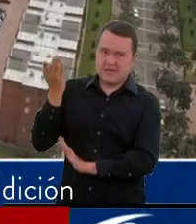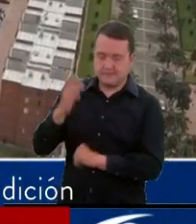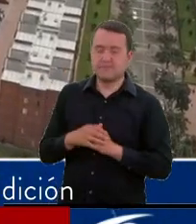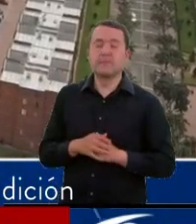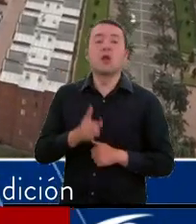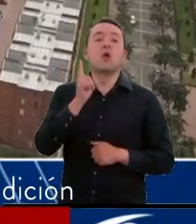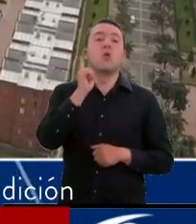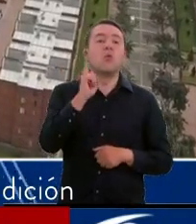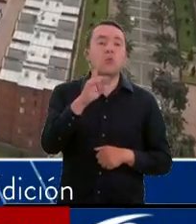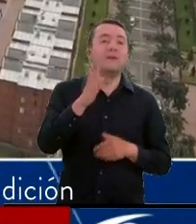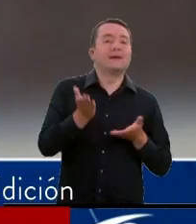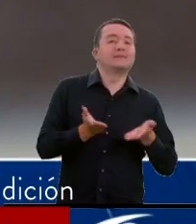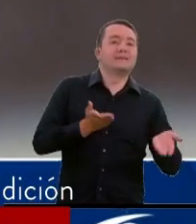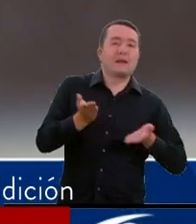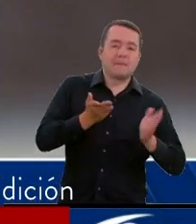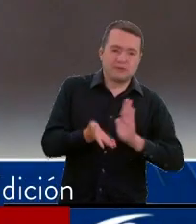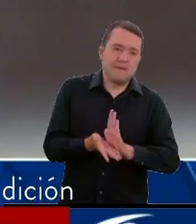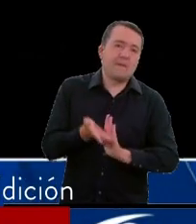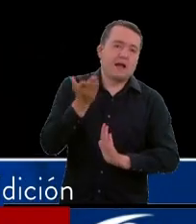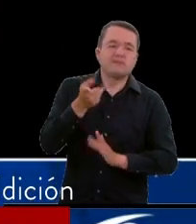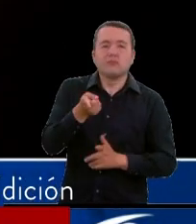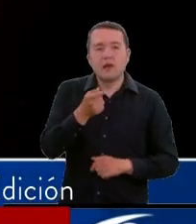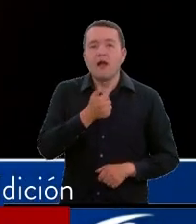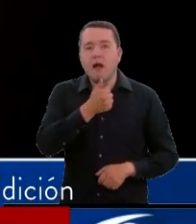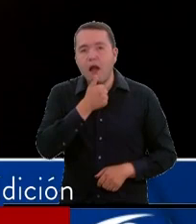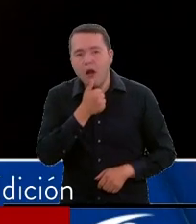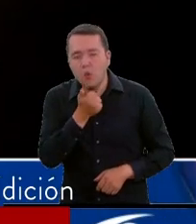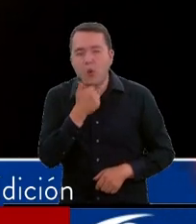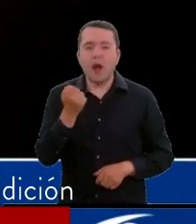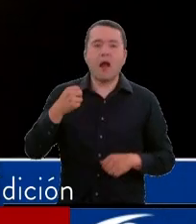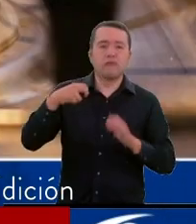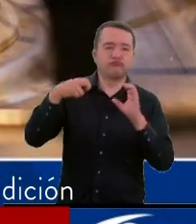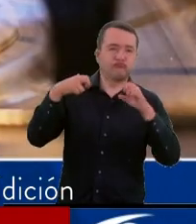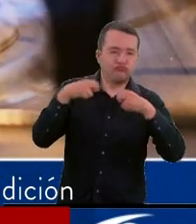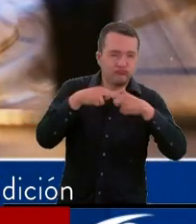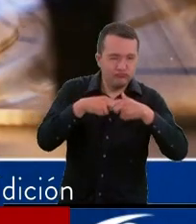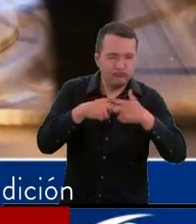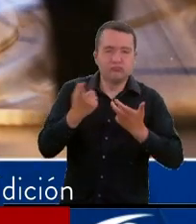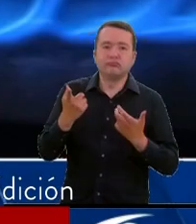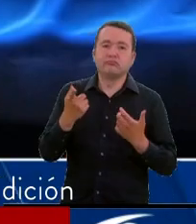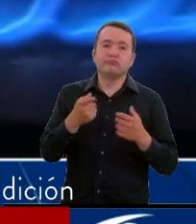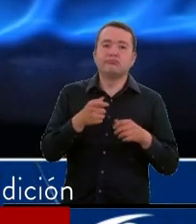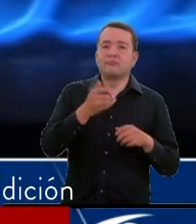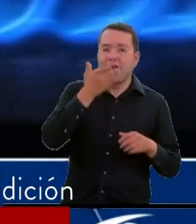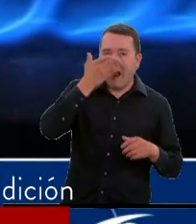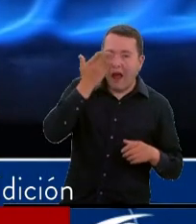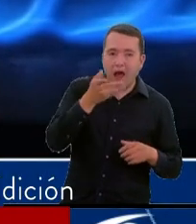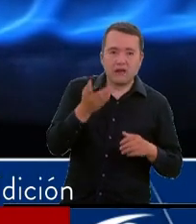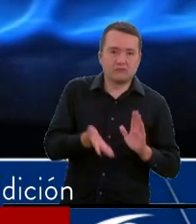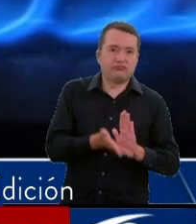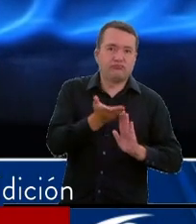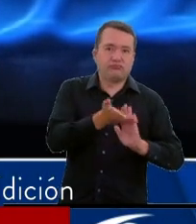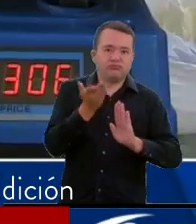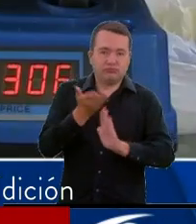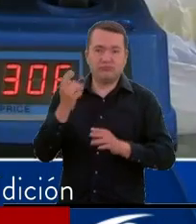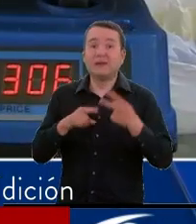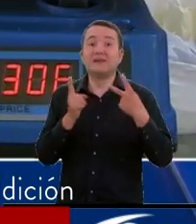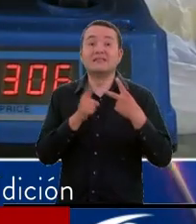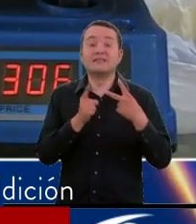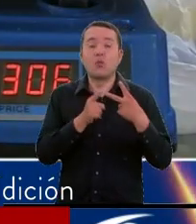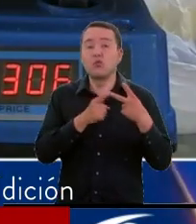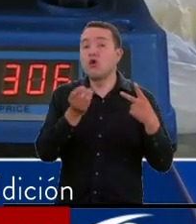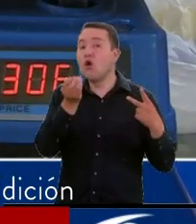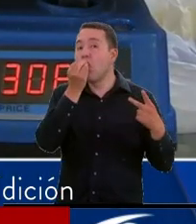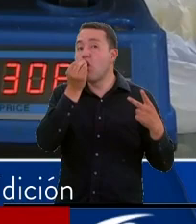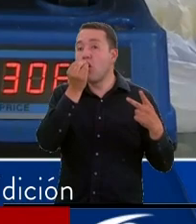los precios de los servicios públicos como el agua, la electricidad y el gas. En segundo nivel vienen los precios de los alimentos, porque hay unos que han